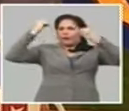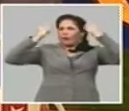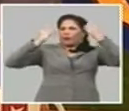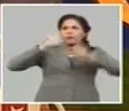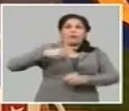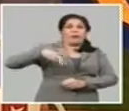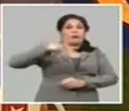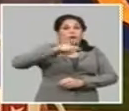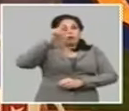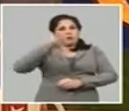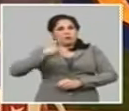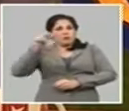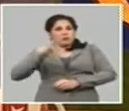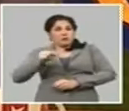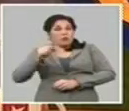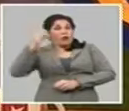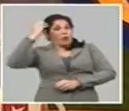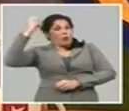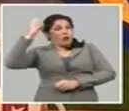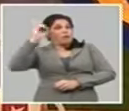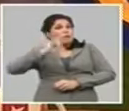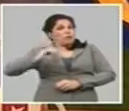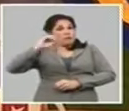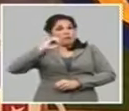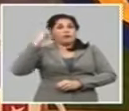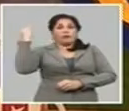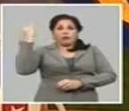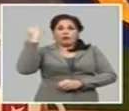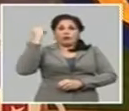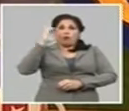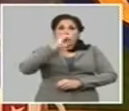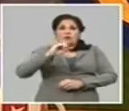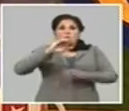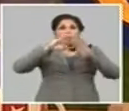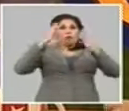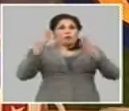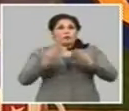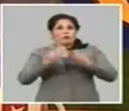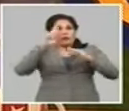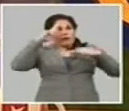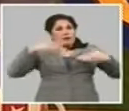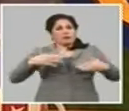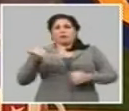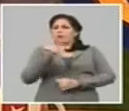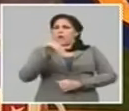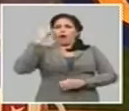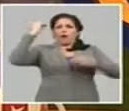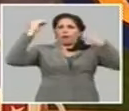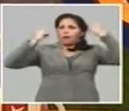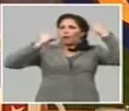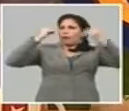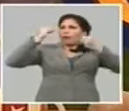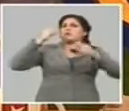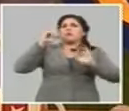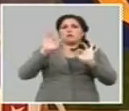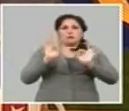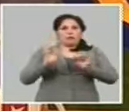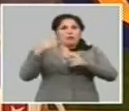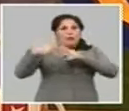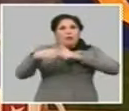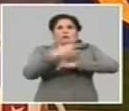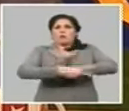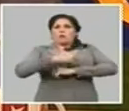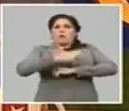no sólo de los organismos internacionales la mesa que se ha pronunciado en sí sino el reto de los